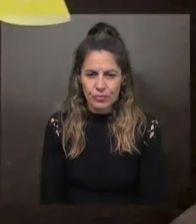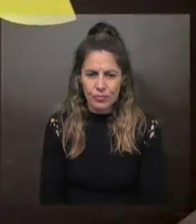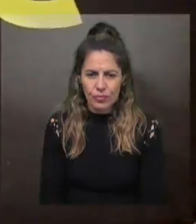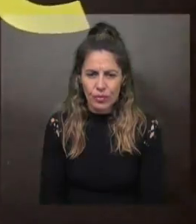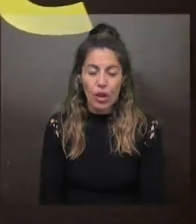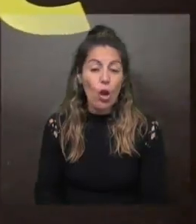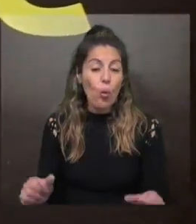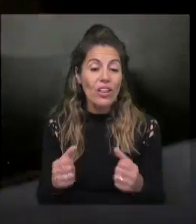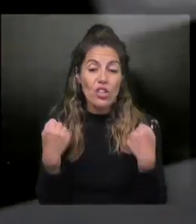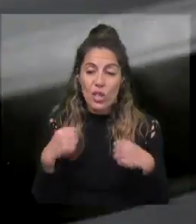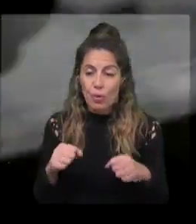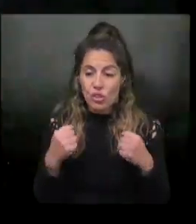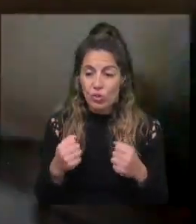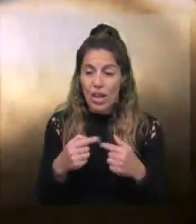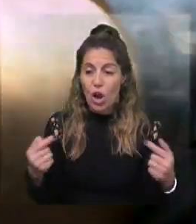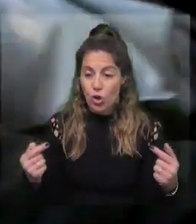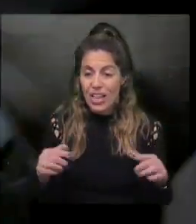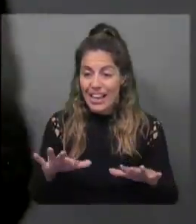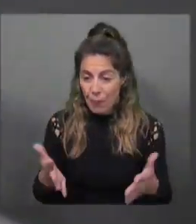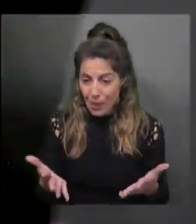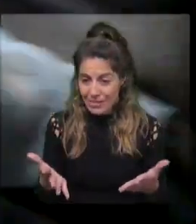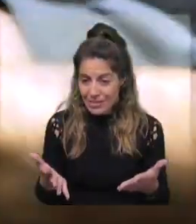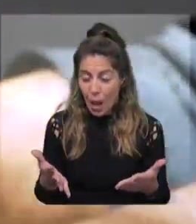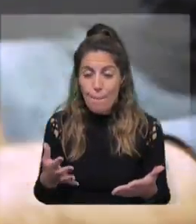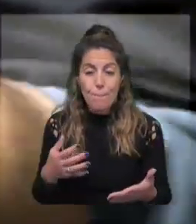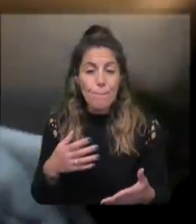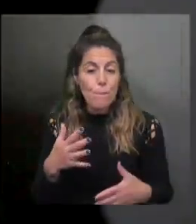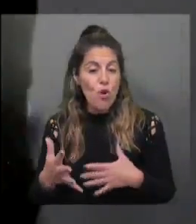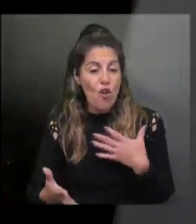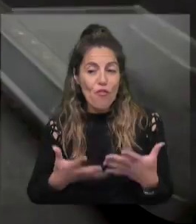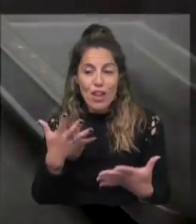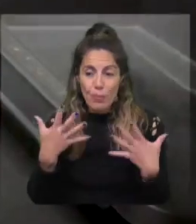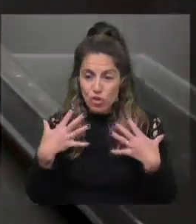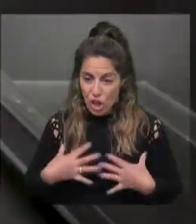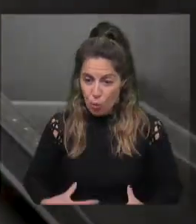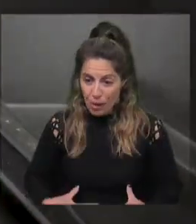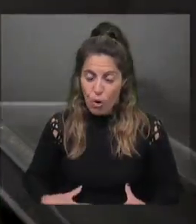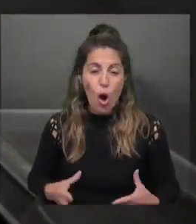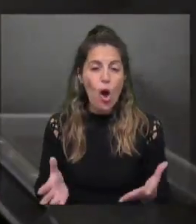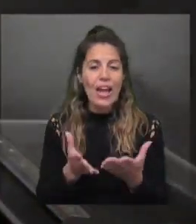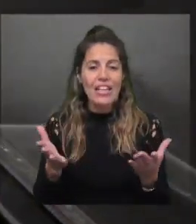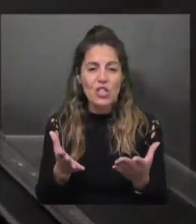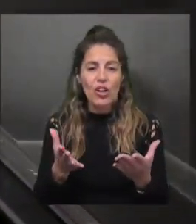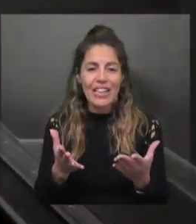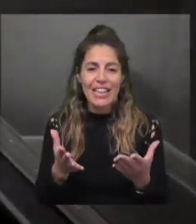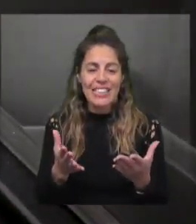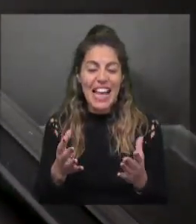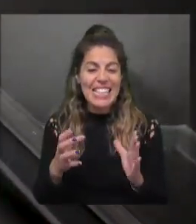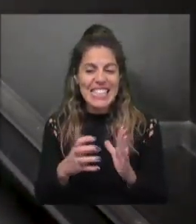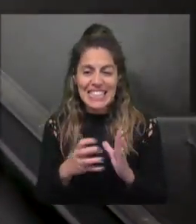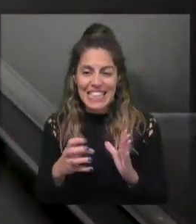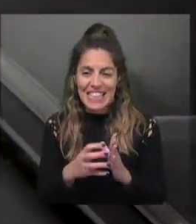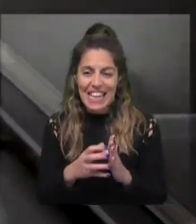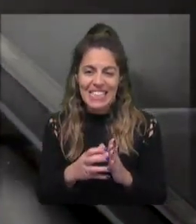Cuando hacemos ejercicio, una de las cosas que pasa es que básicamente movemos todo nuestro cuerpo y eso genera, por un lado, una serie de señales